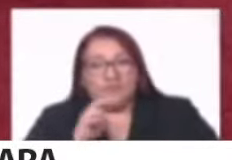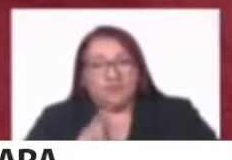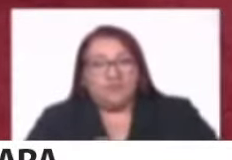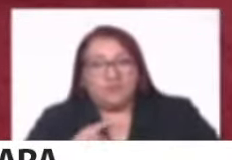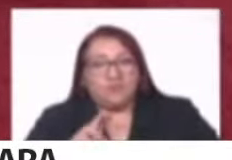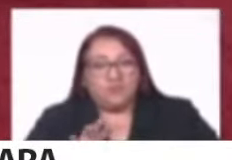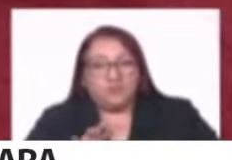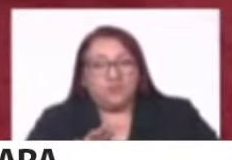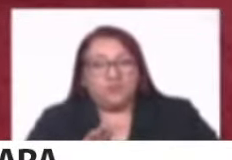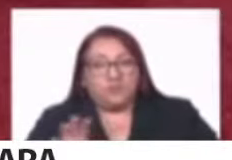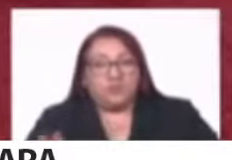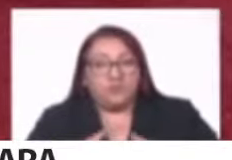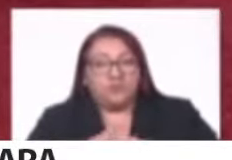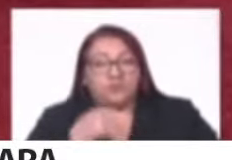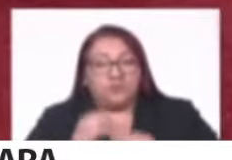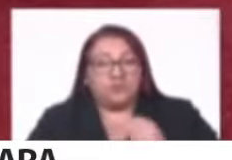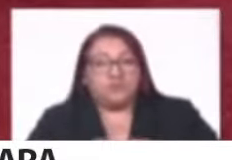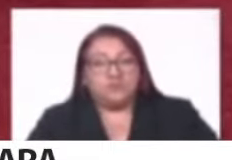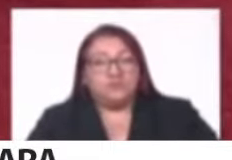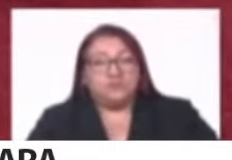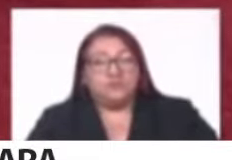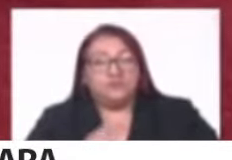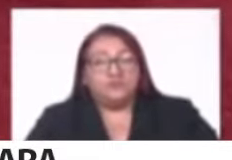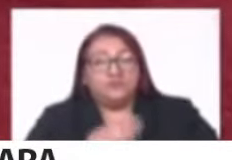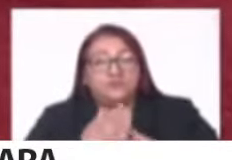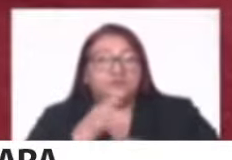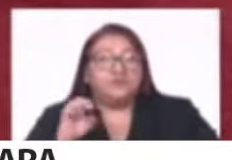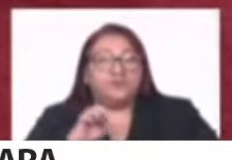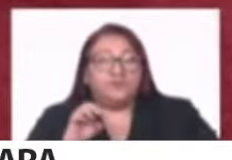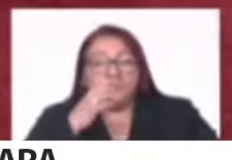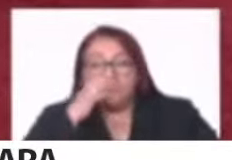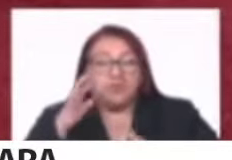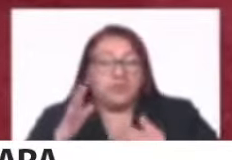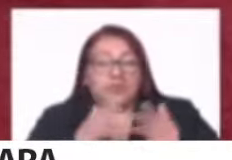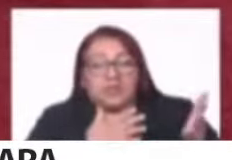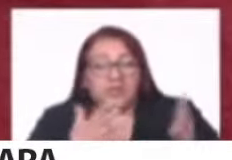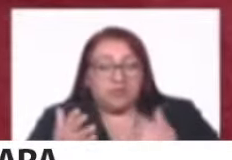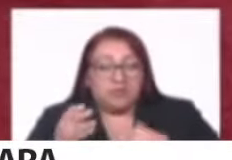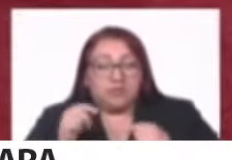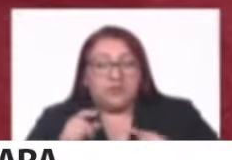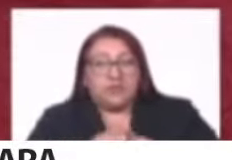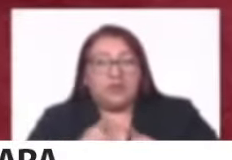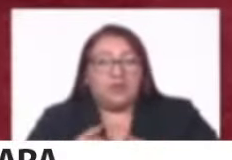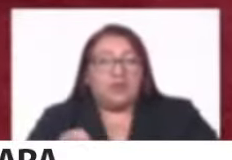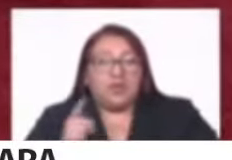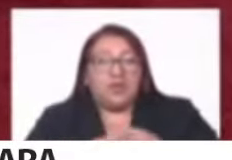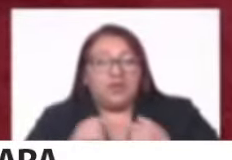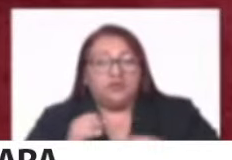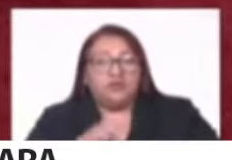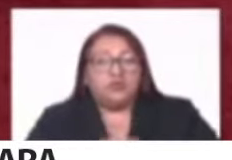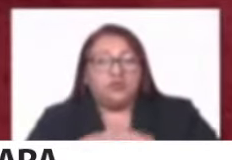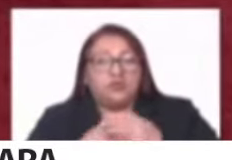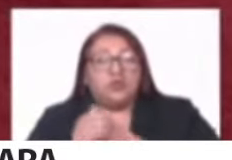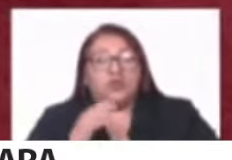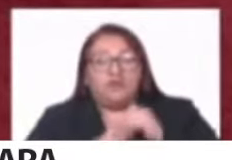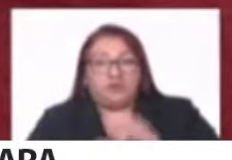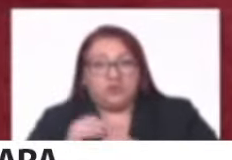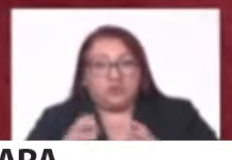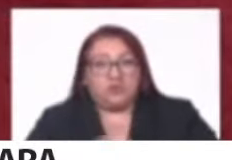2024, del cierre de brechas referidas a las emergencias climatológicas y a la brecha sobre la